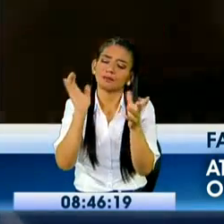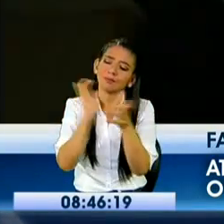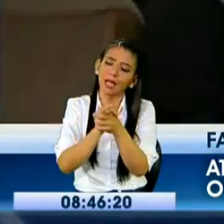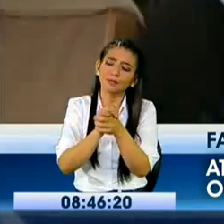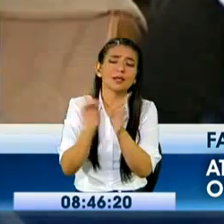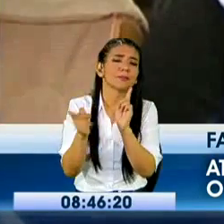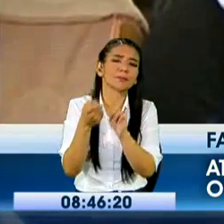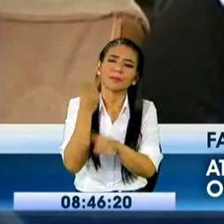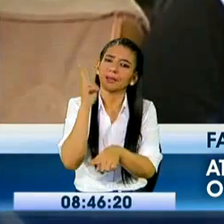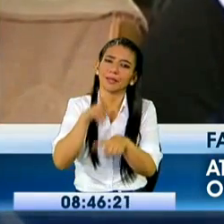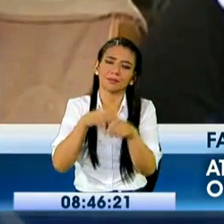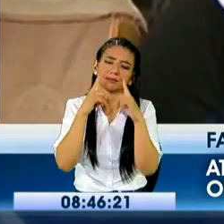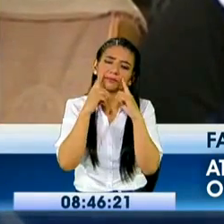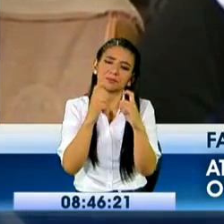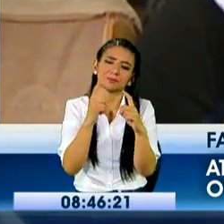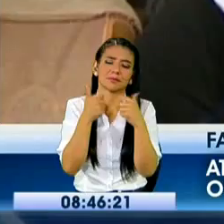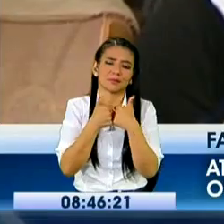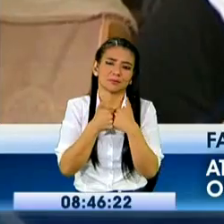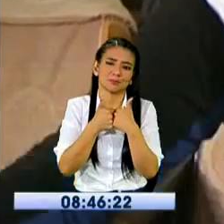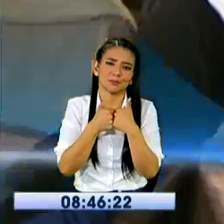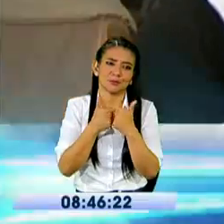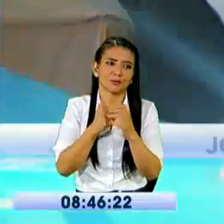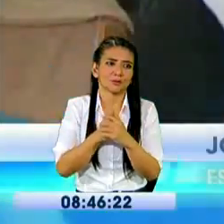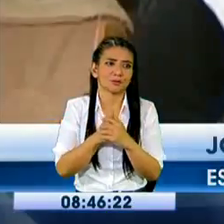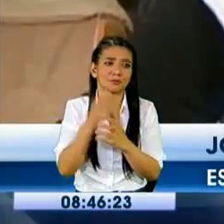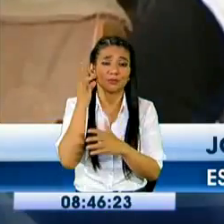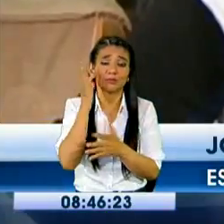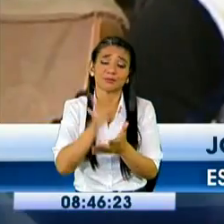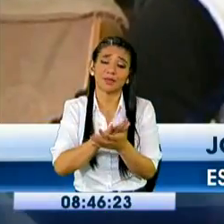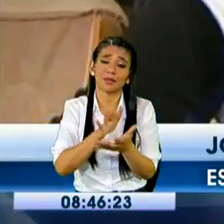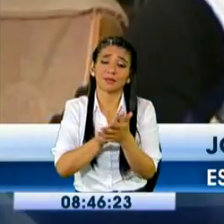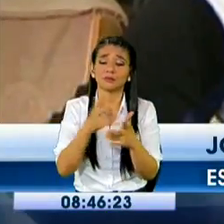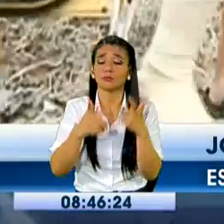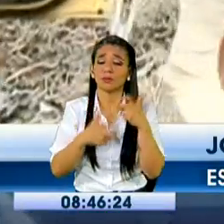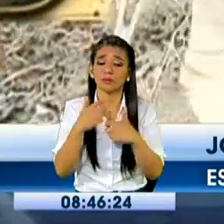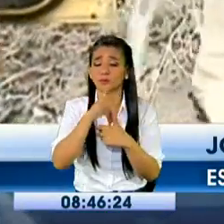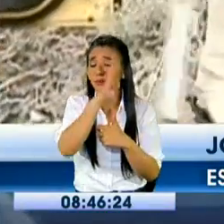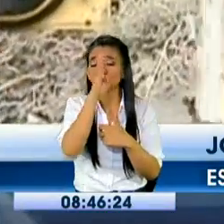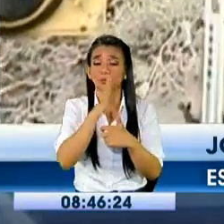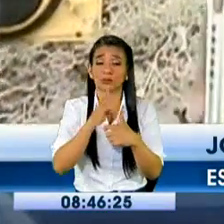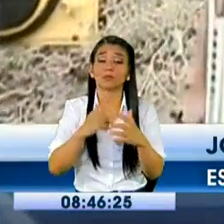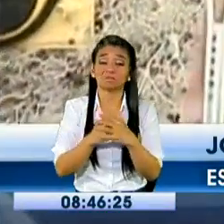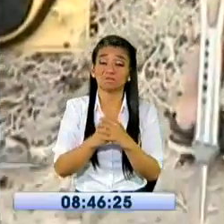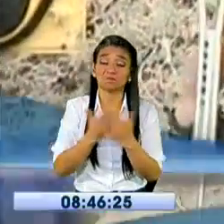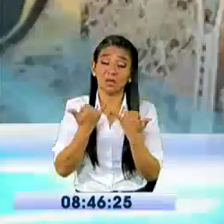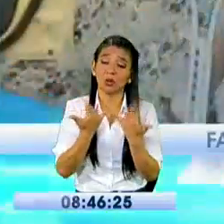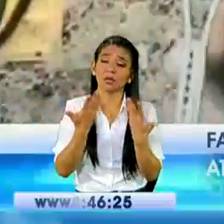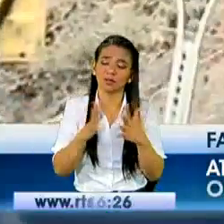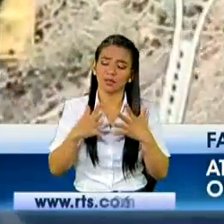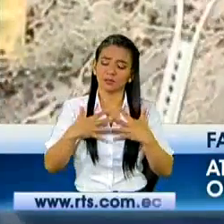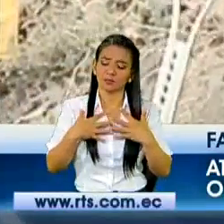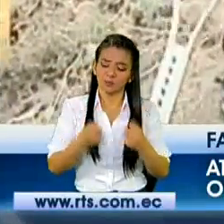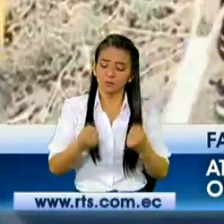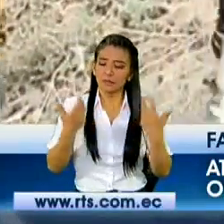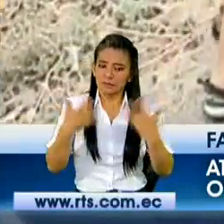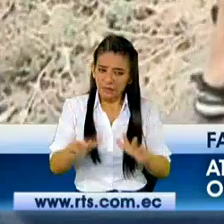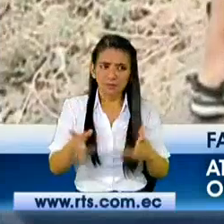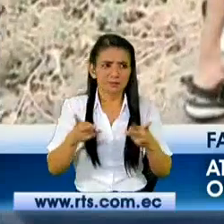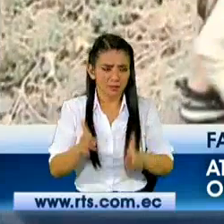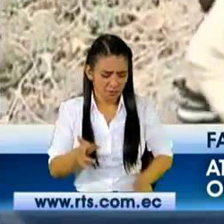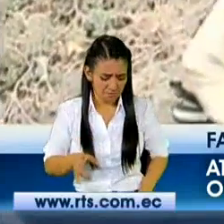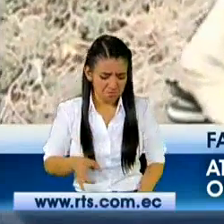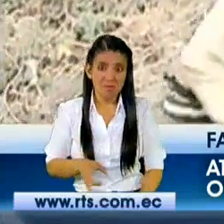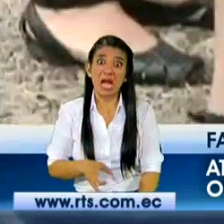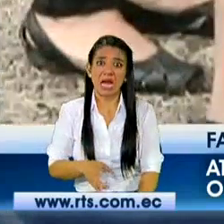amor. Y era tranquila, era una persona tranquila, no tenía problemas con nadie. Ahora él espera recuperarse de la lesión que sufrió en una de